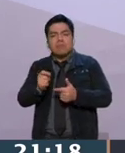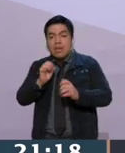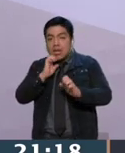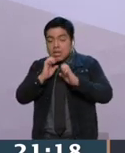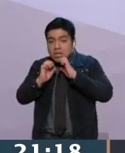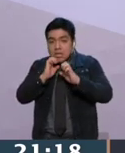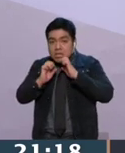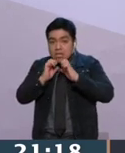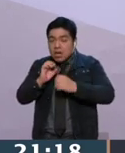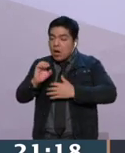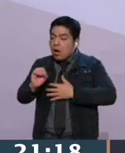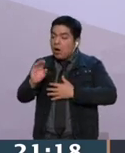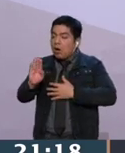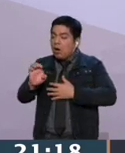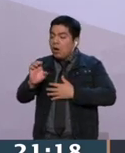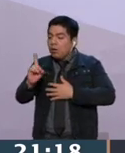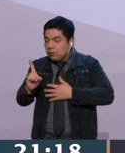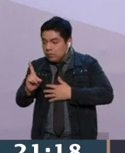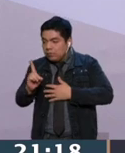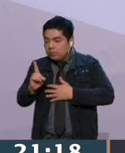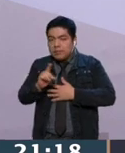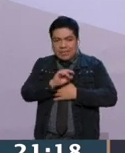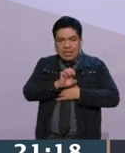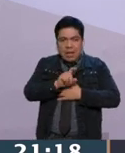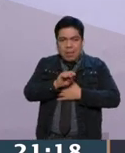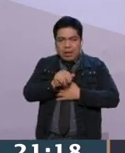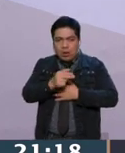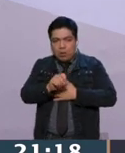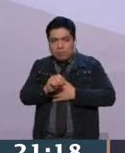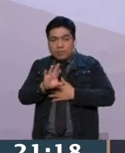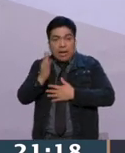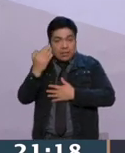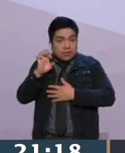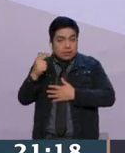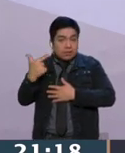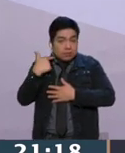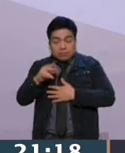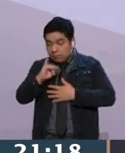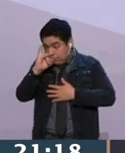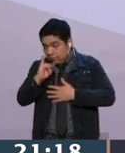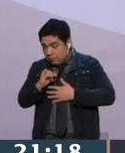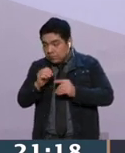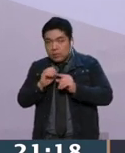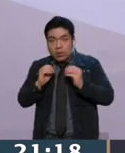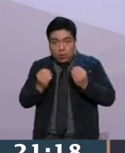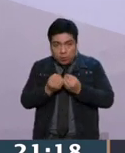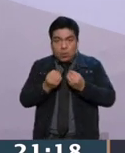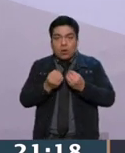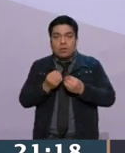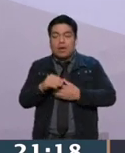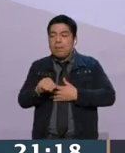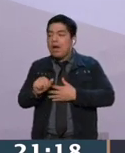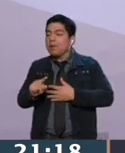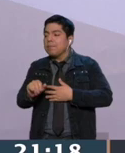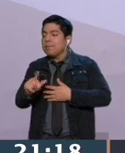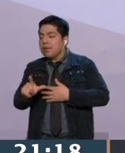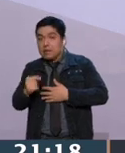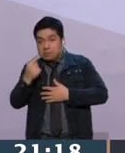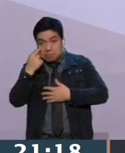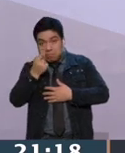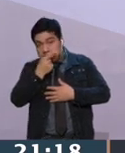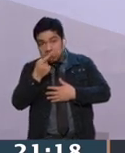entrevista que hizo Obed Rosas, reportero de Sin Embargo, a el ex jefe de operativos internacionales de la DEA, Mike Vigil. Dijo